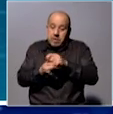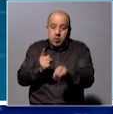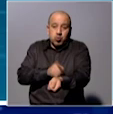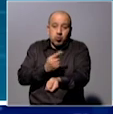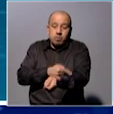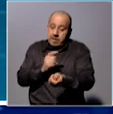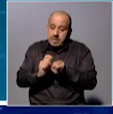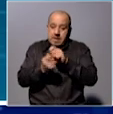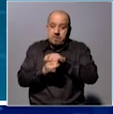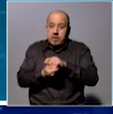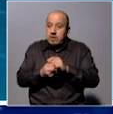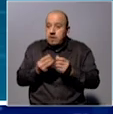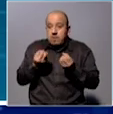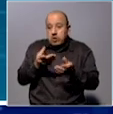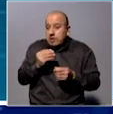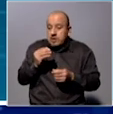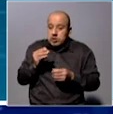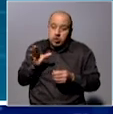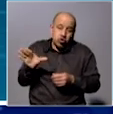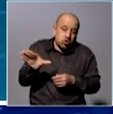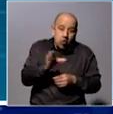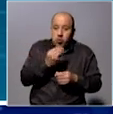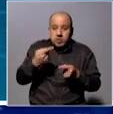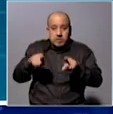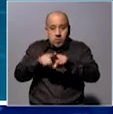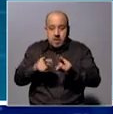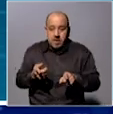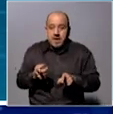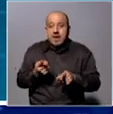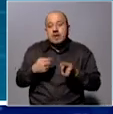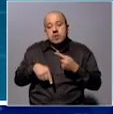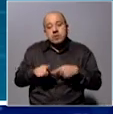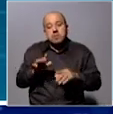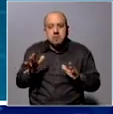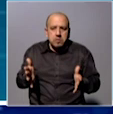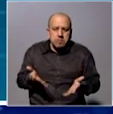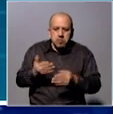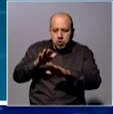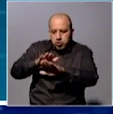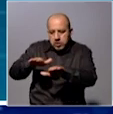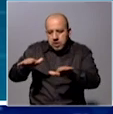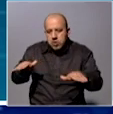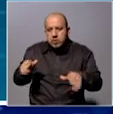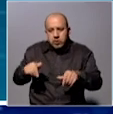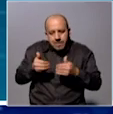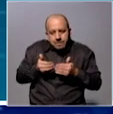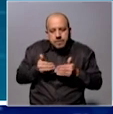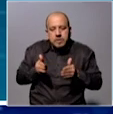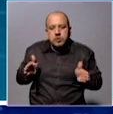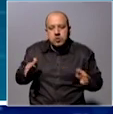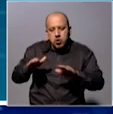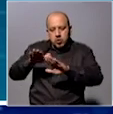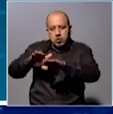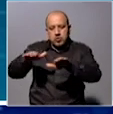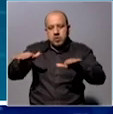de una manera como homogénea en todos estos días. Con lo cual, al principio, los chicos tuvieron que